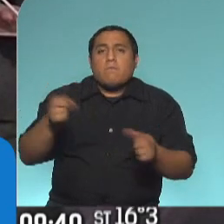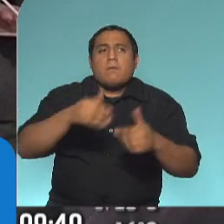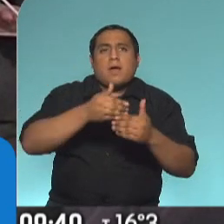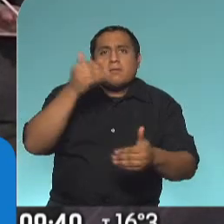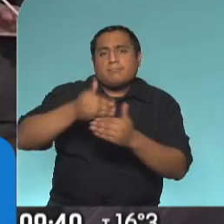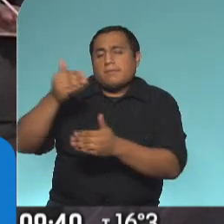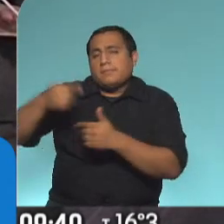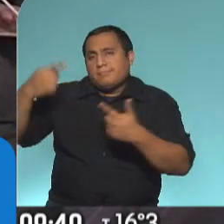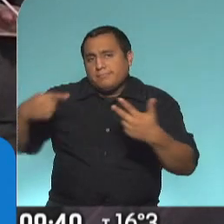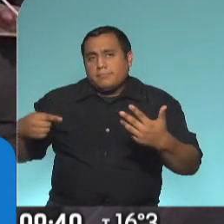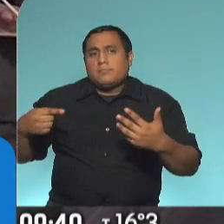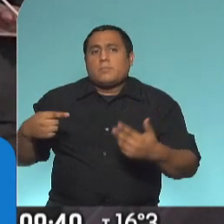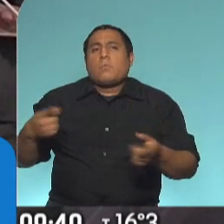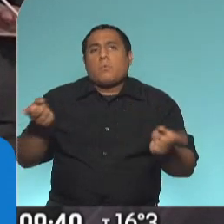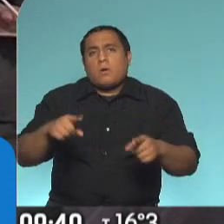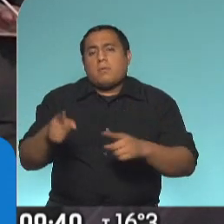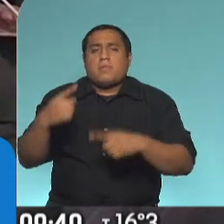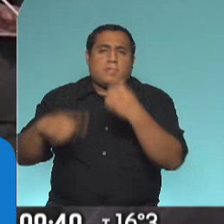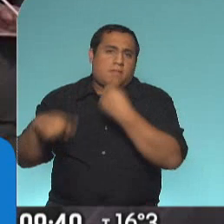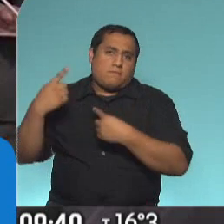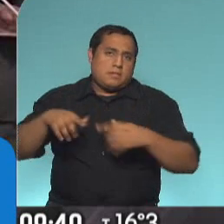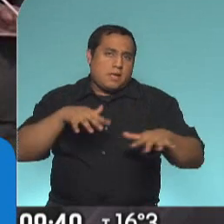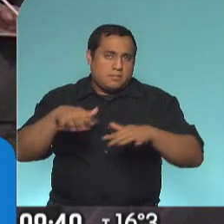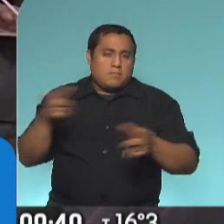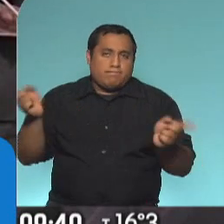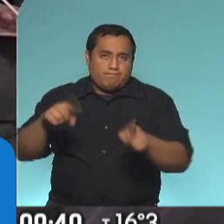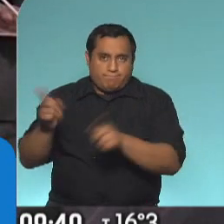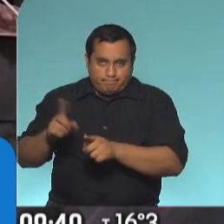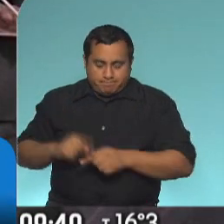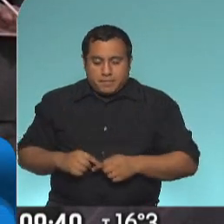la rehabilitación de diferentes actividades.